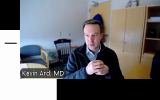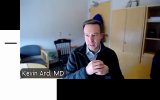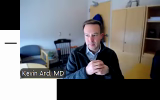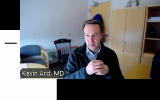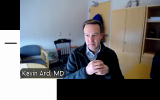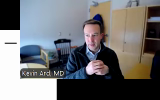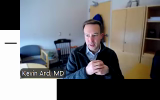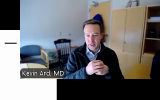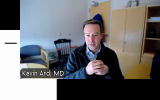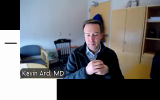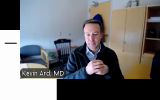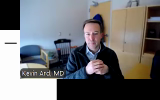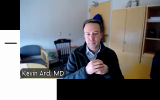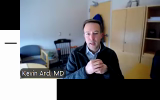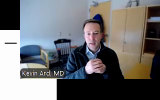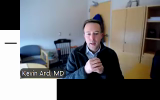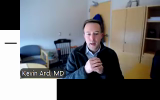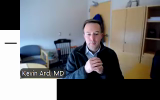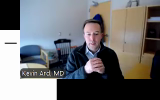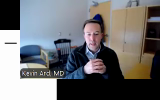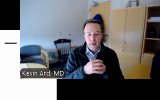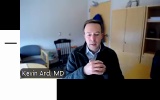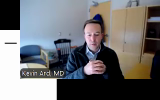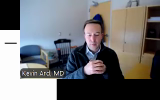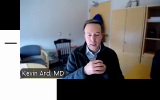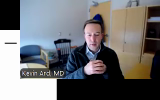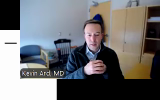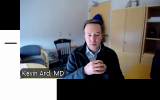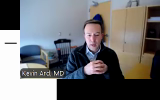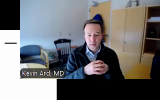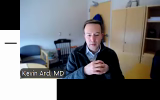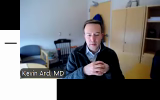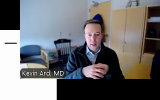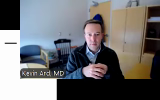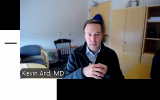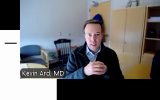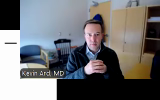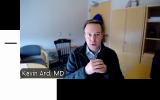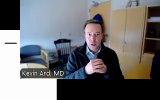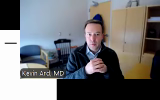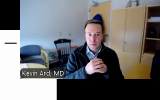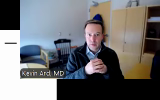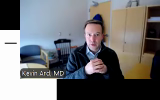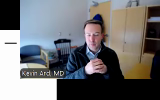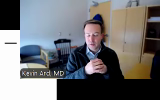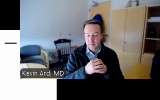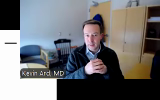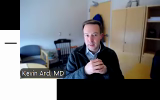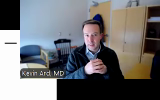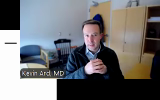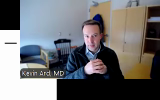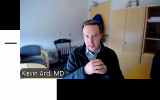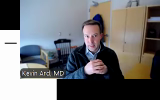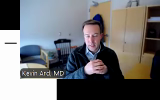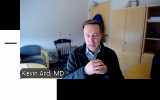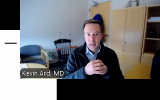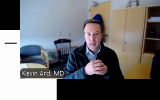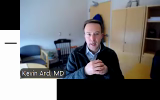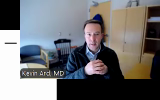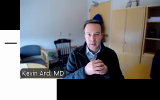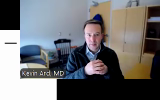diapositivas, vamos a ver a lo que mencionamos, que la profilaxis de doxicilina o Doxipep se refiere a tomar